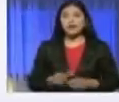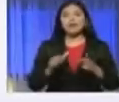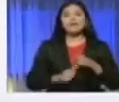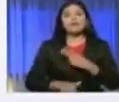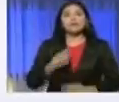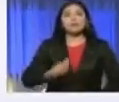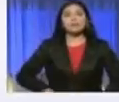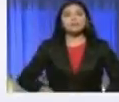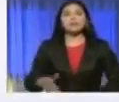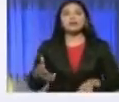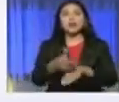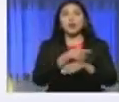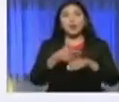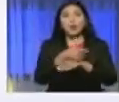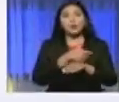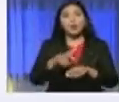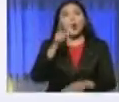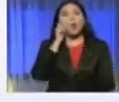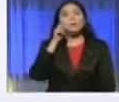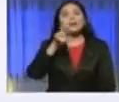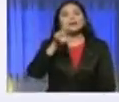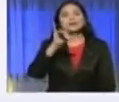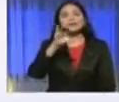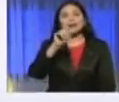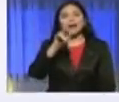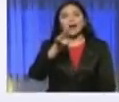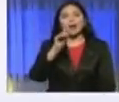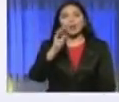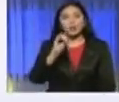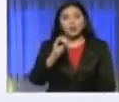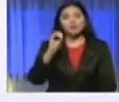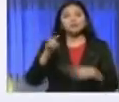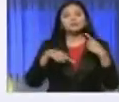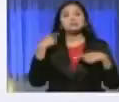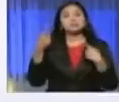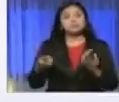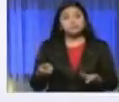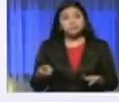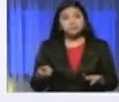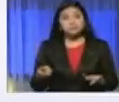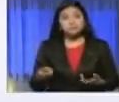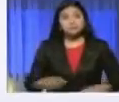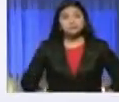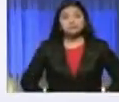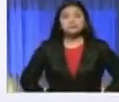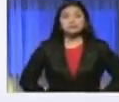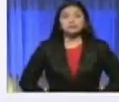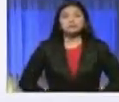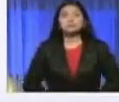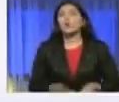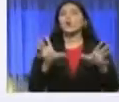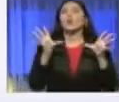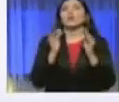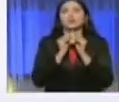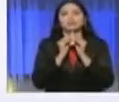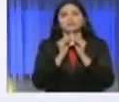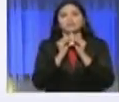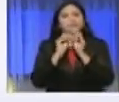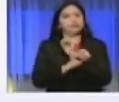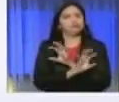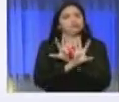vicepresidente de gobierno Ricardo Menéndez nos regalara un resumen